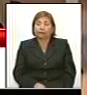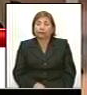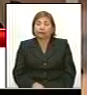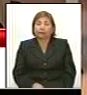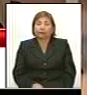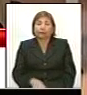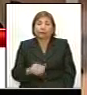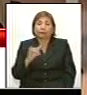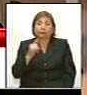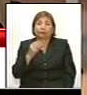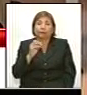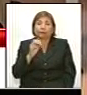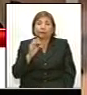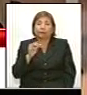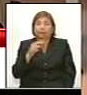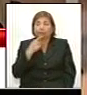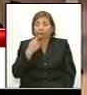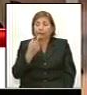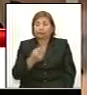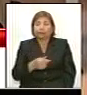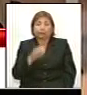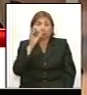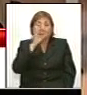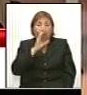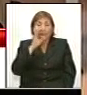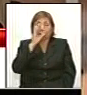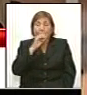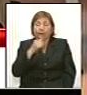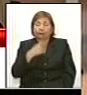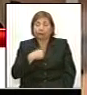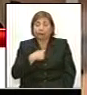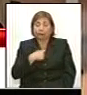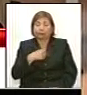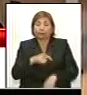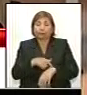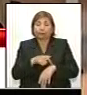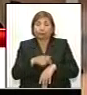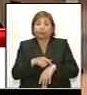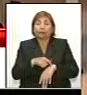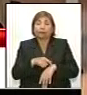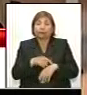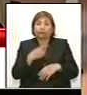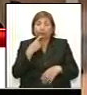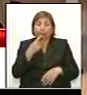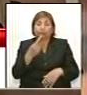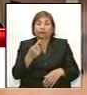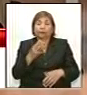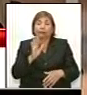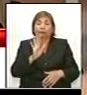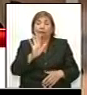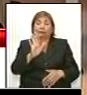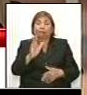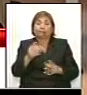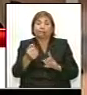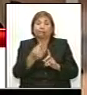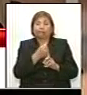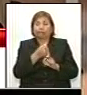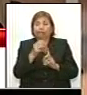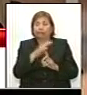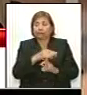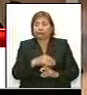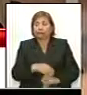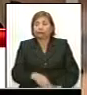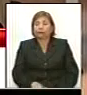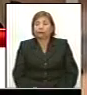y Jeffrey Daniels buscaron que yo en algún momento sea sus víctimas.